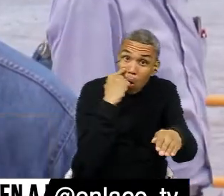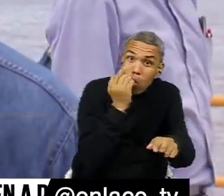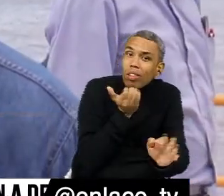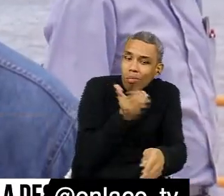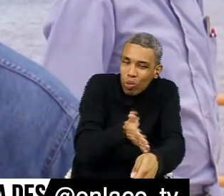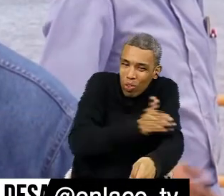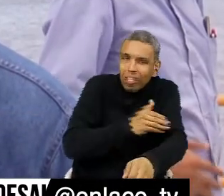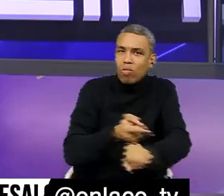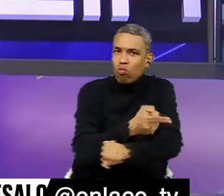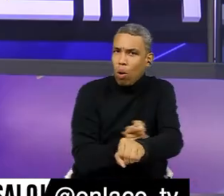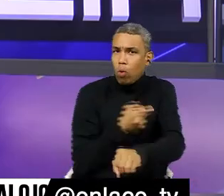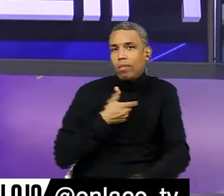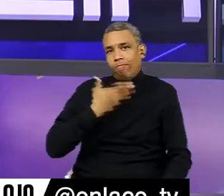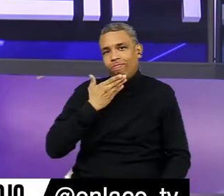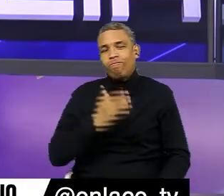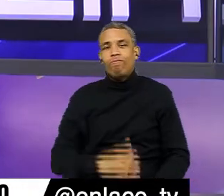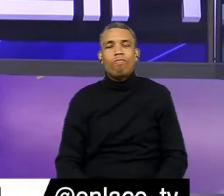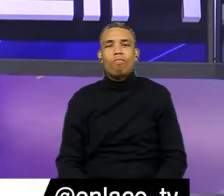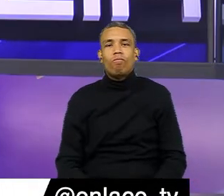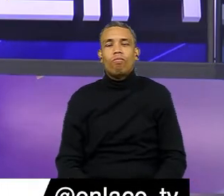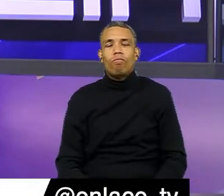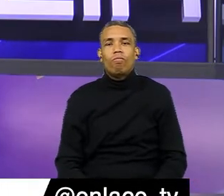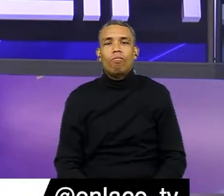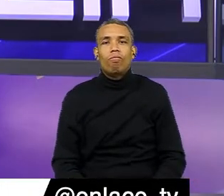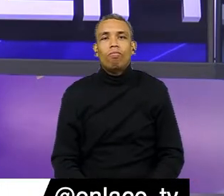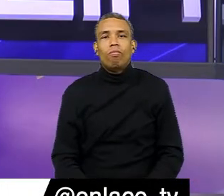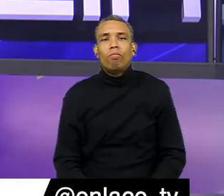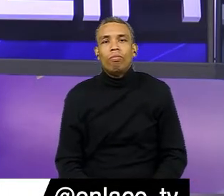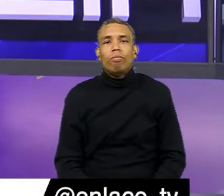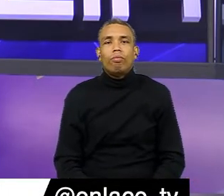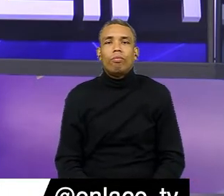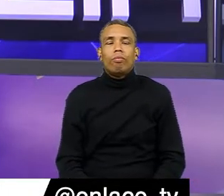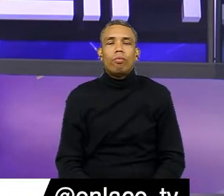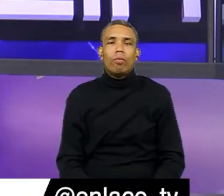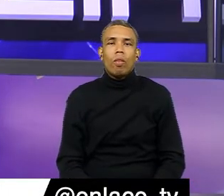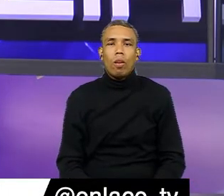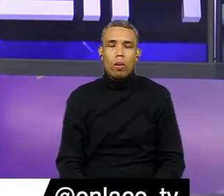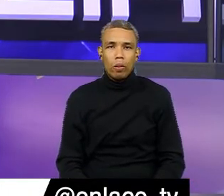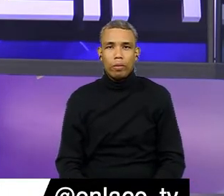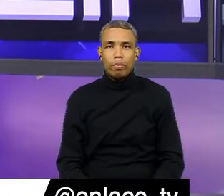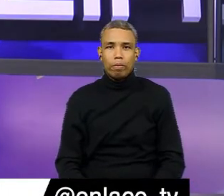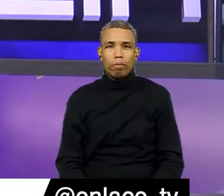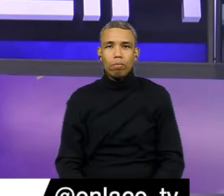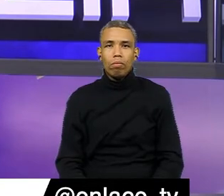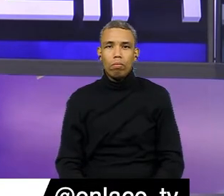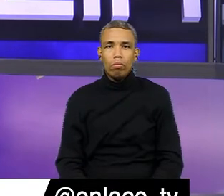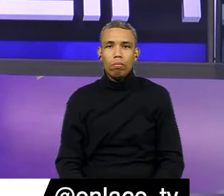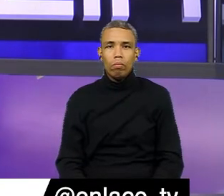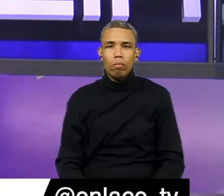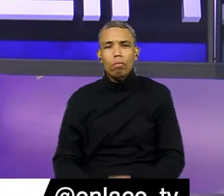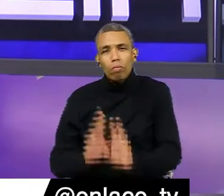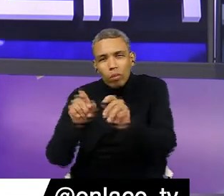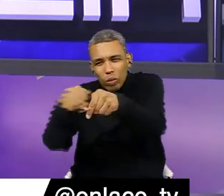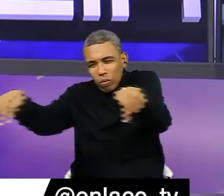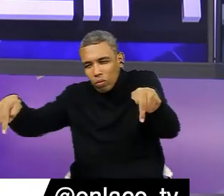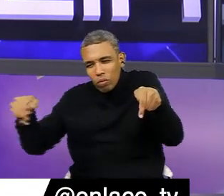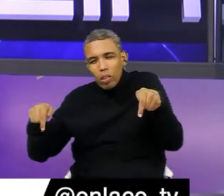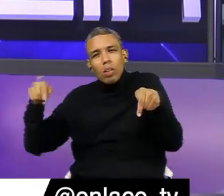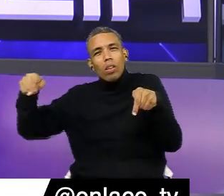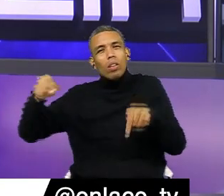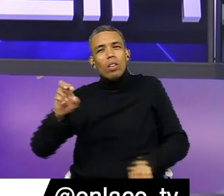inundación. Y en otras noticias, polémica ha suscitado Acción Popular contra Relleno Sanitario de Rediva, interpuesta